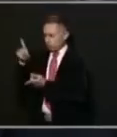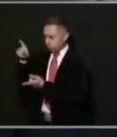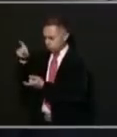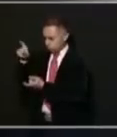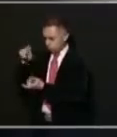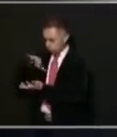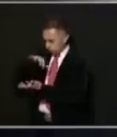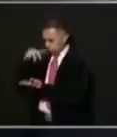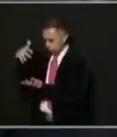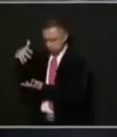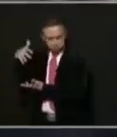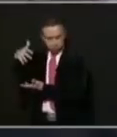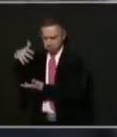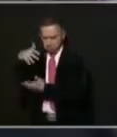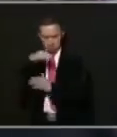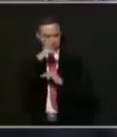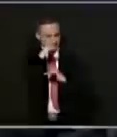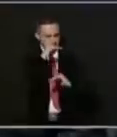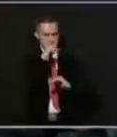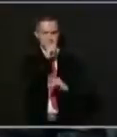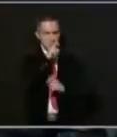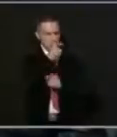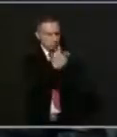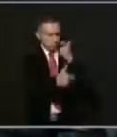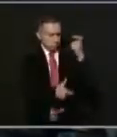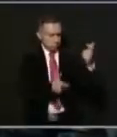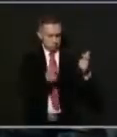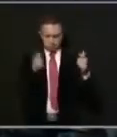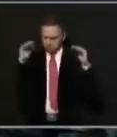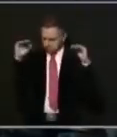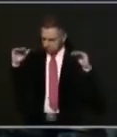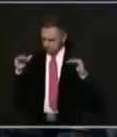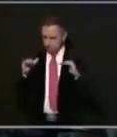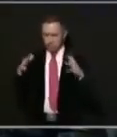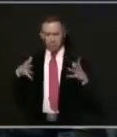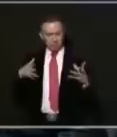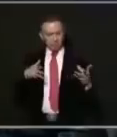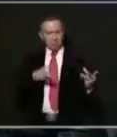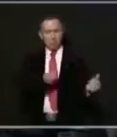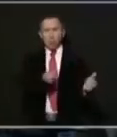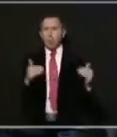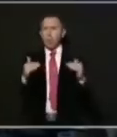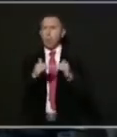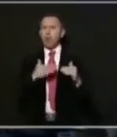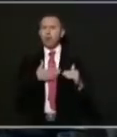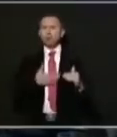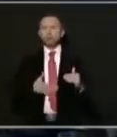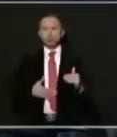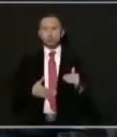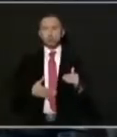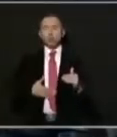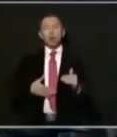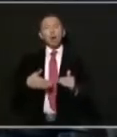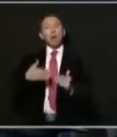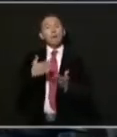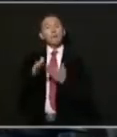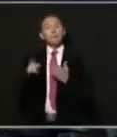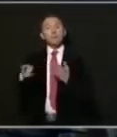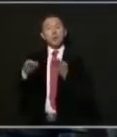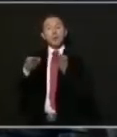Seremos respetuosos de la autonomía del Banco de México y de